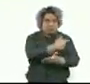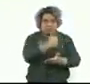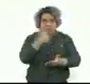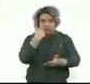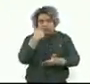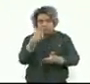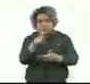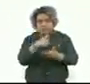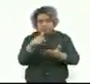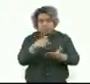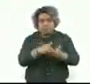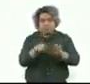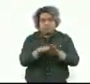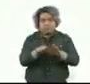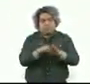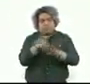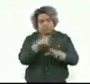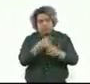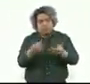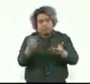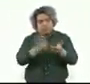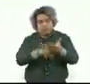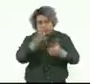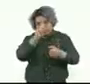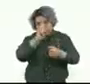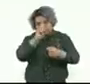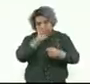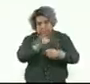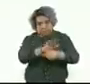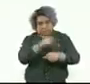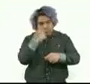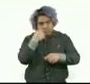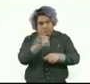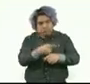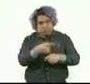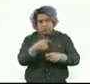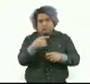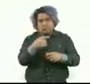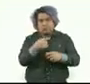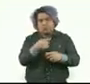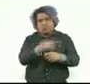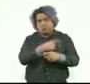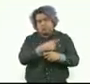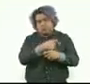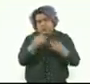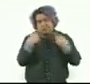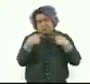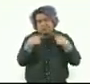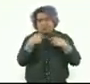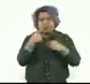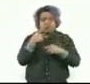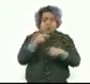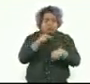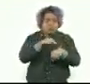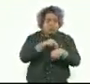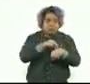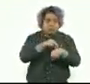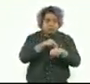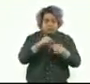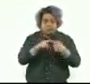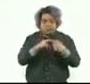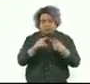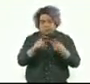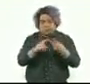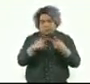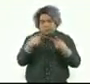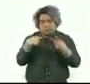médico. Entra al consultorio médico para ya la consulta, la